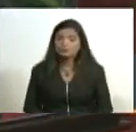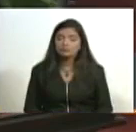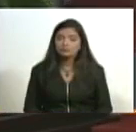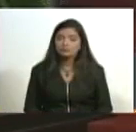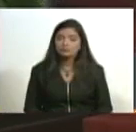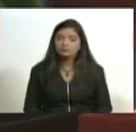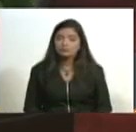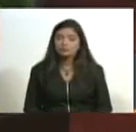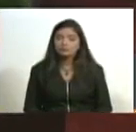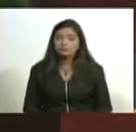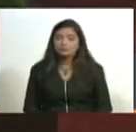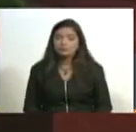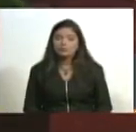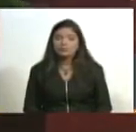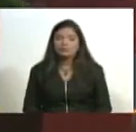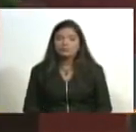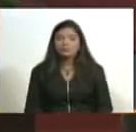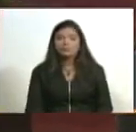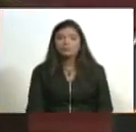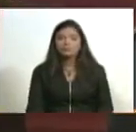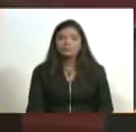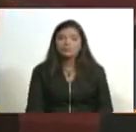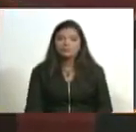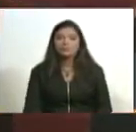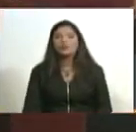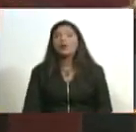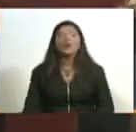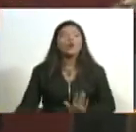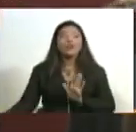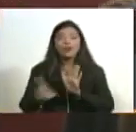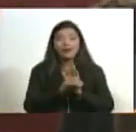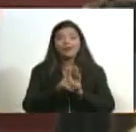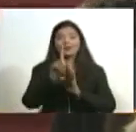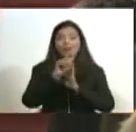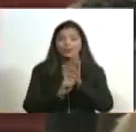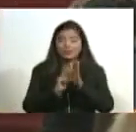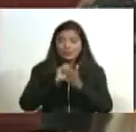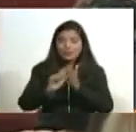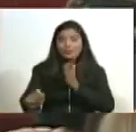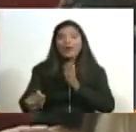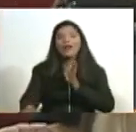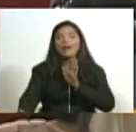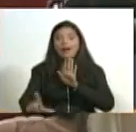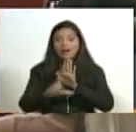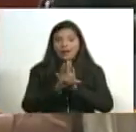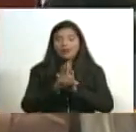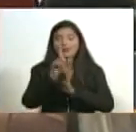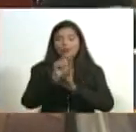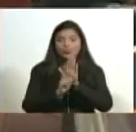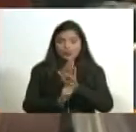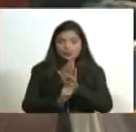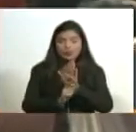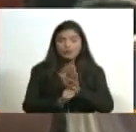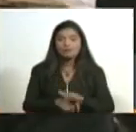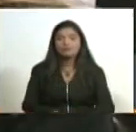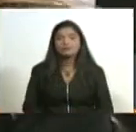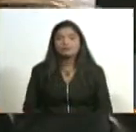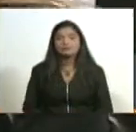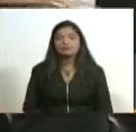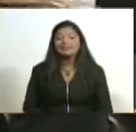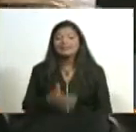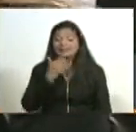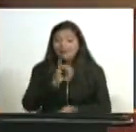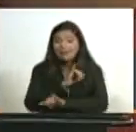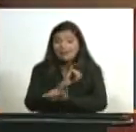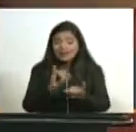Los actos constituyentes, los decretos constituyentes, las leyes constitucionales y al final,